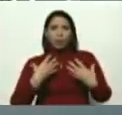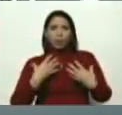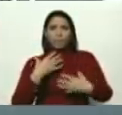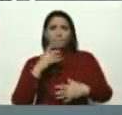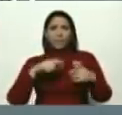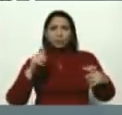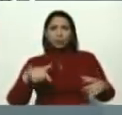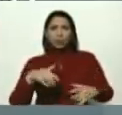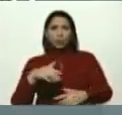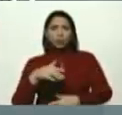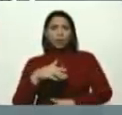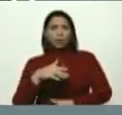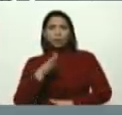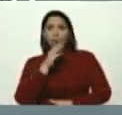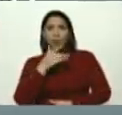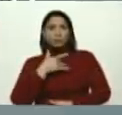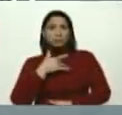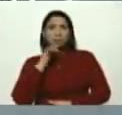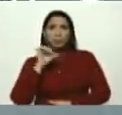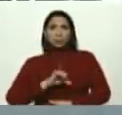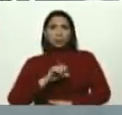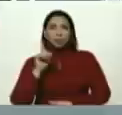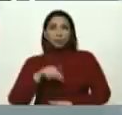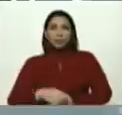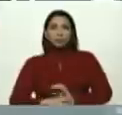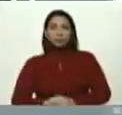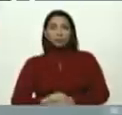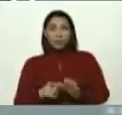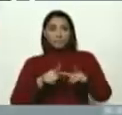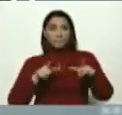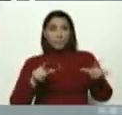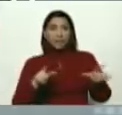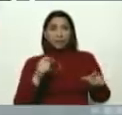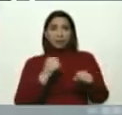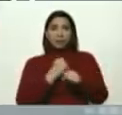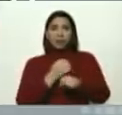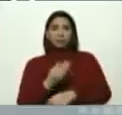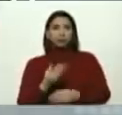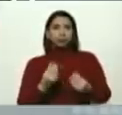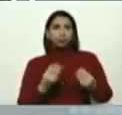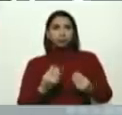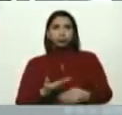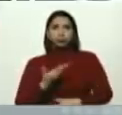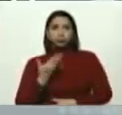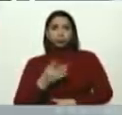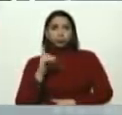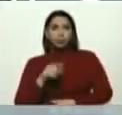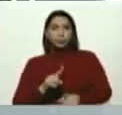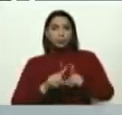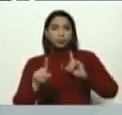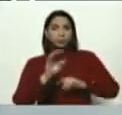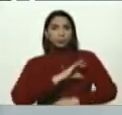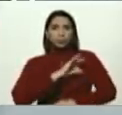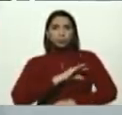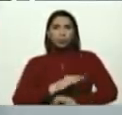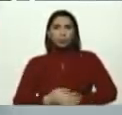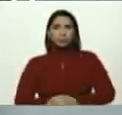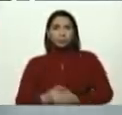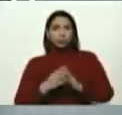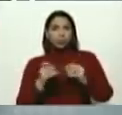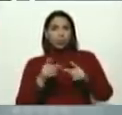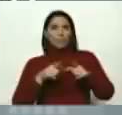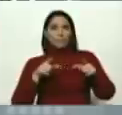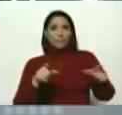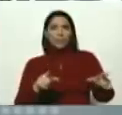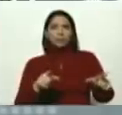las personas que no tienen sintomatología, pues la higienización de los espacios de trabajo es muy importante. El distanciamiento social en todos los